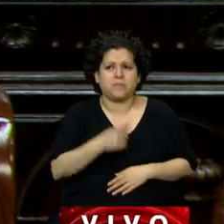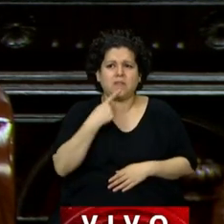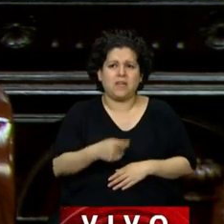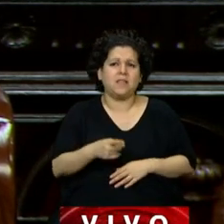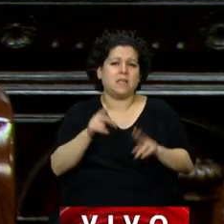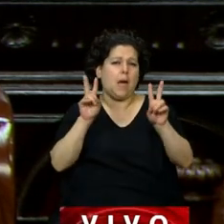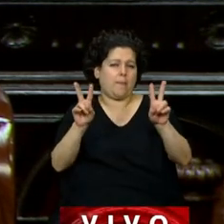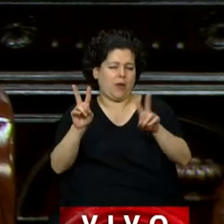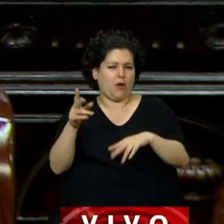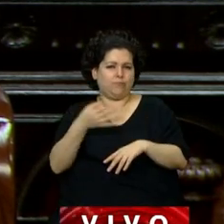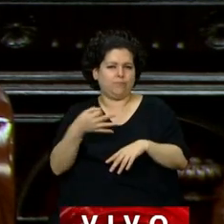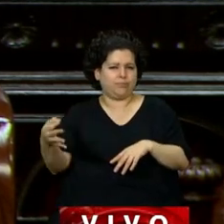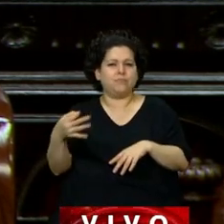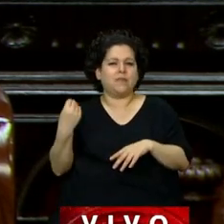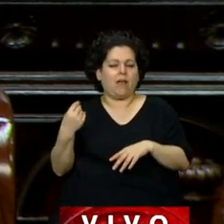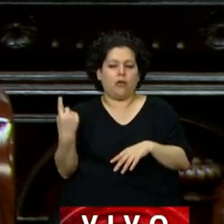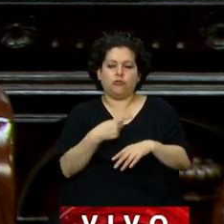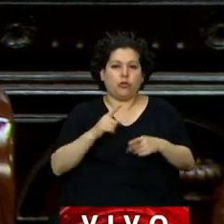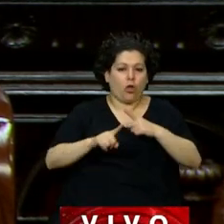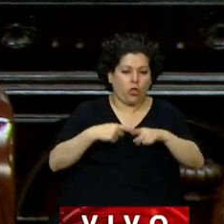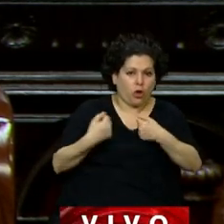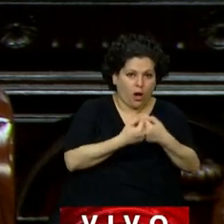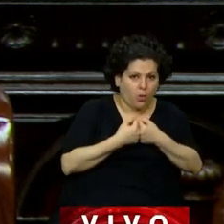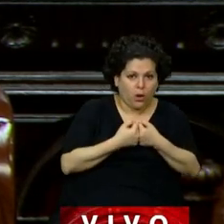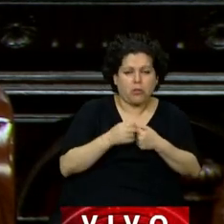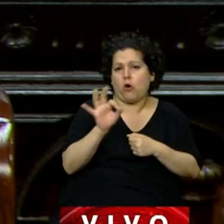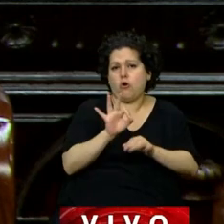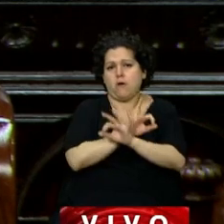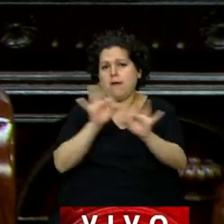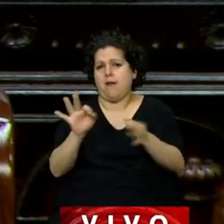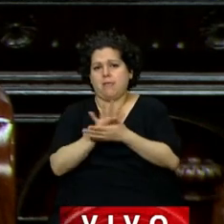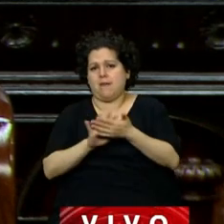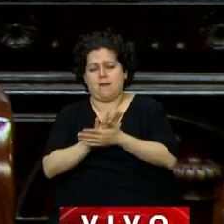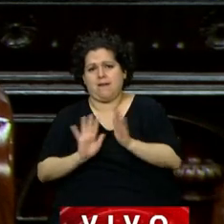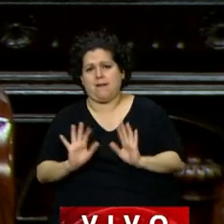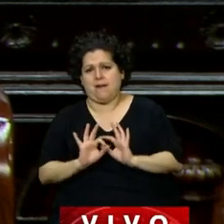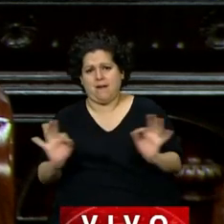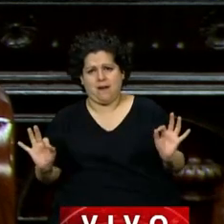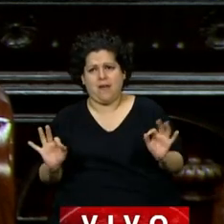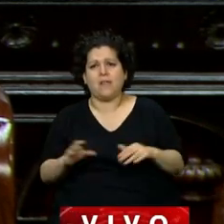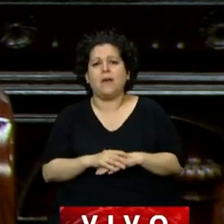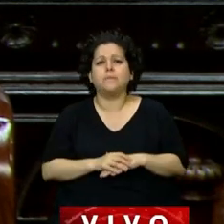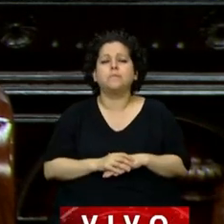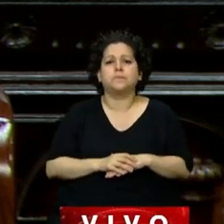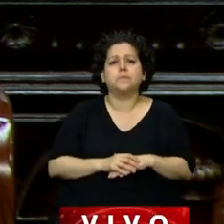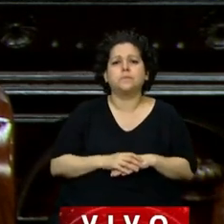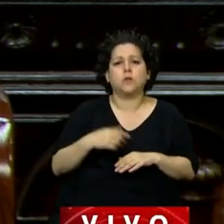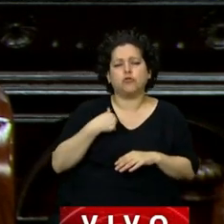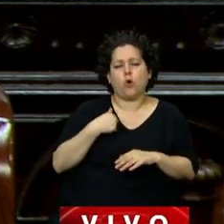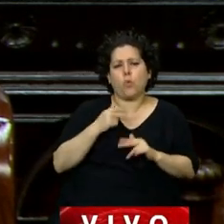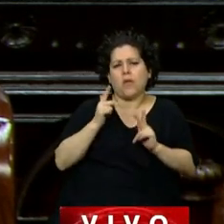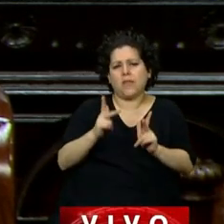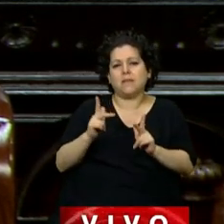Perón, esto lo arreglamos entre todos o no lo arregla nadie. Y antes de terminar, señor presidente, voy a hacer